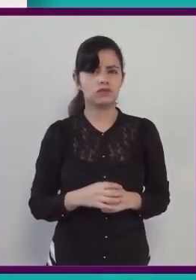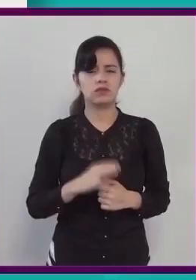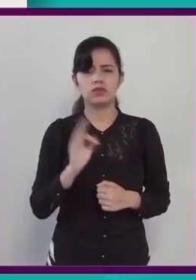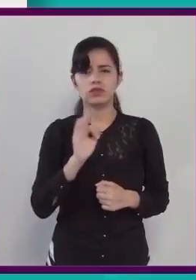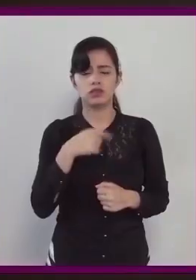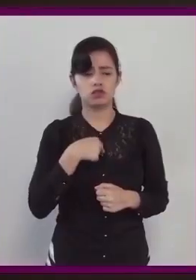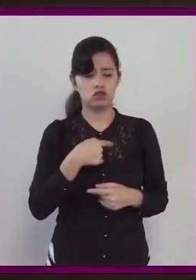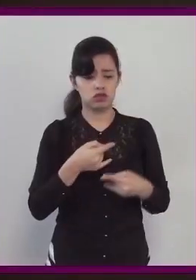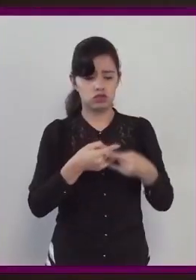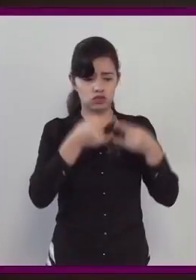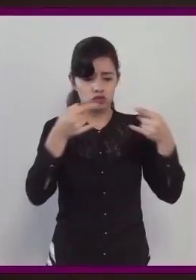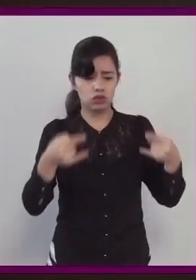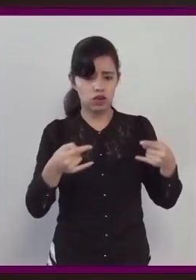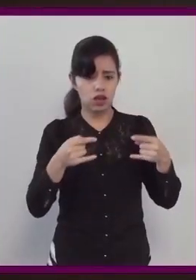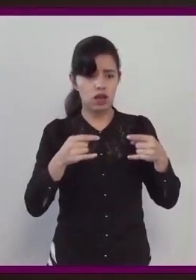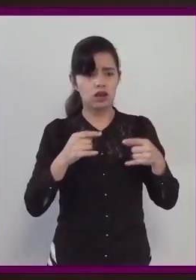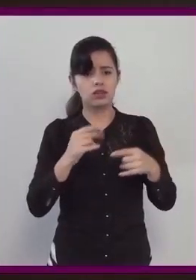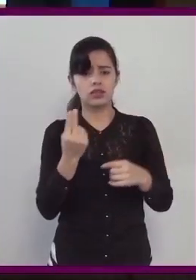acuerdos, ¿no?